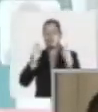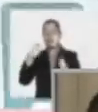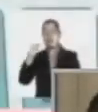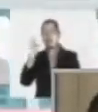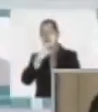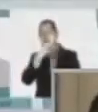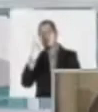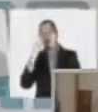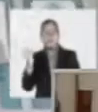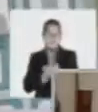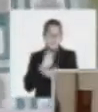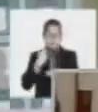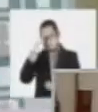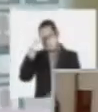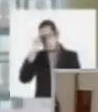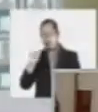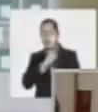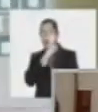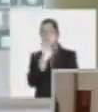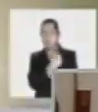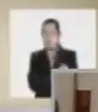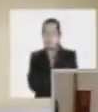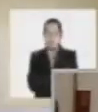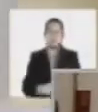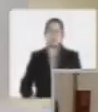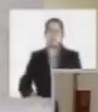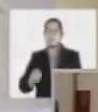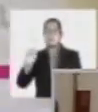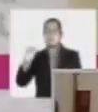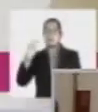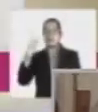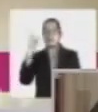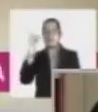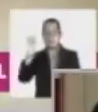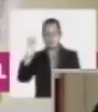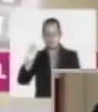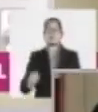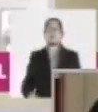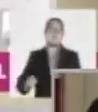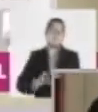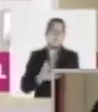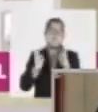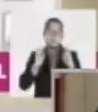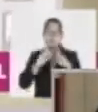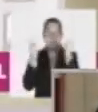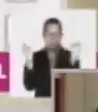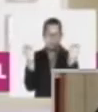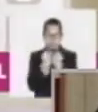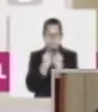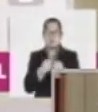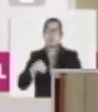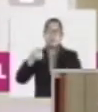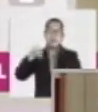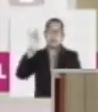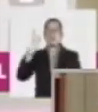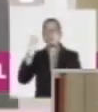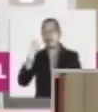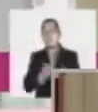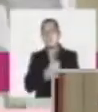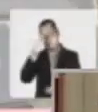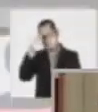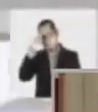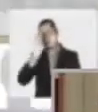casos, como posiblemente lo plantea Alberto, es un rechazo mucho más abarcante, ¿no? Al sistema,